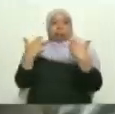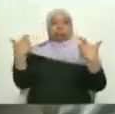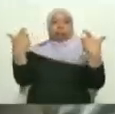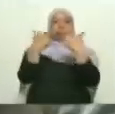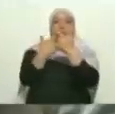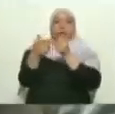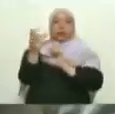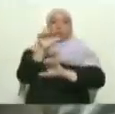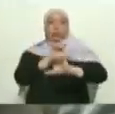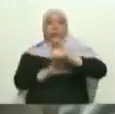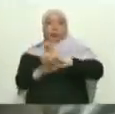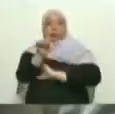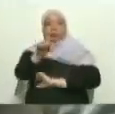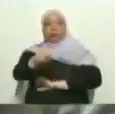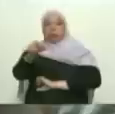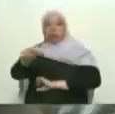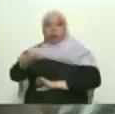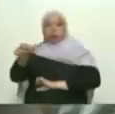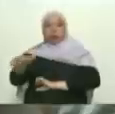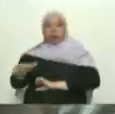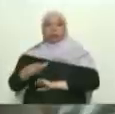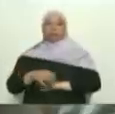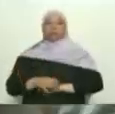voy a referir concretamente a eso,